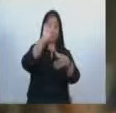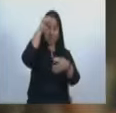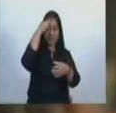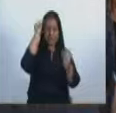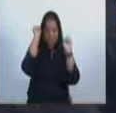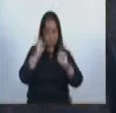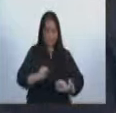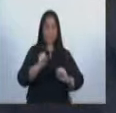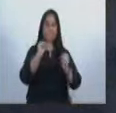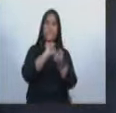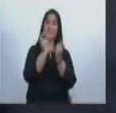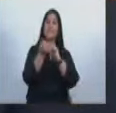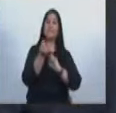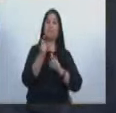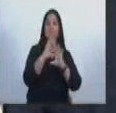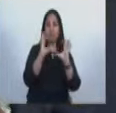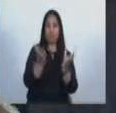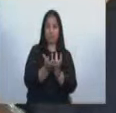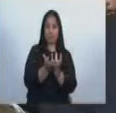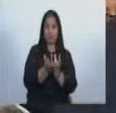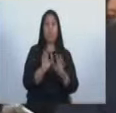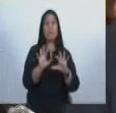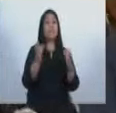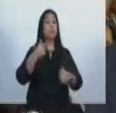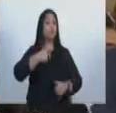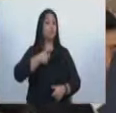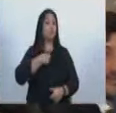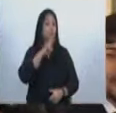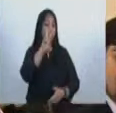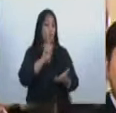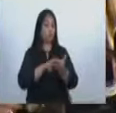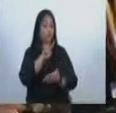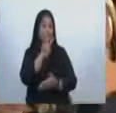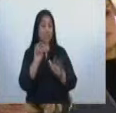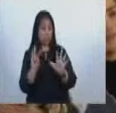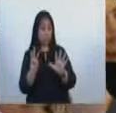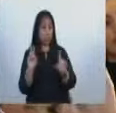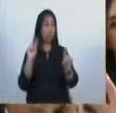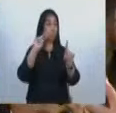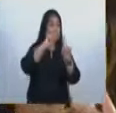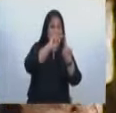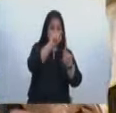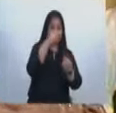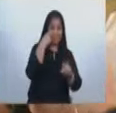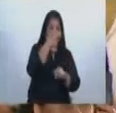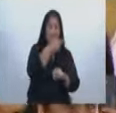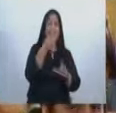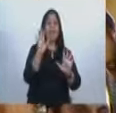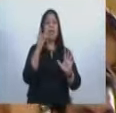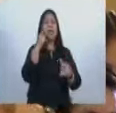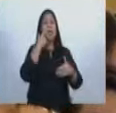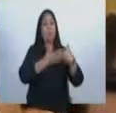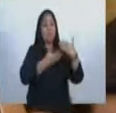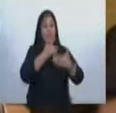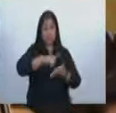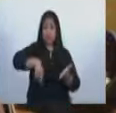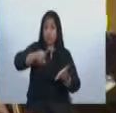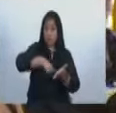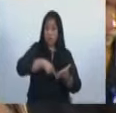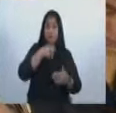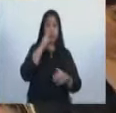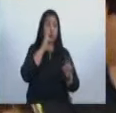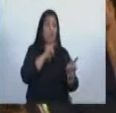mundo Entonces en el 2028 yo lo que esperaría ver es que acab acabamos de pasar un proceso electoral donde